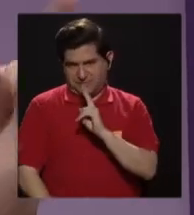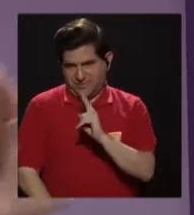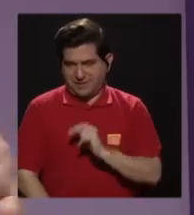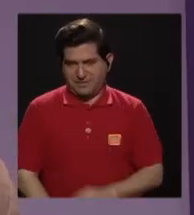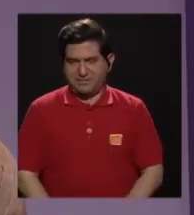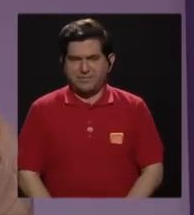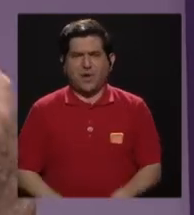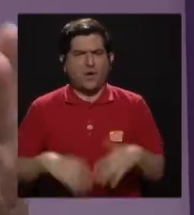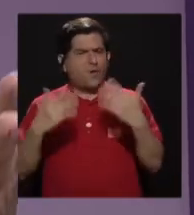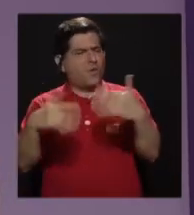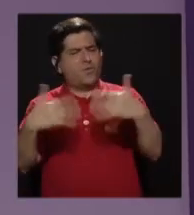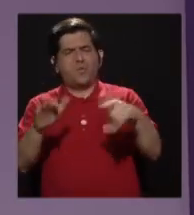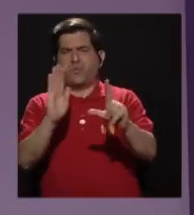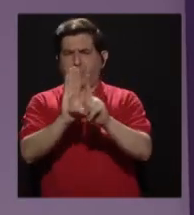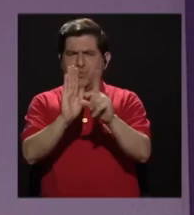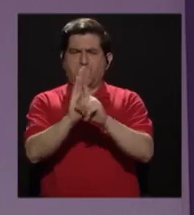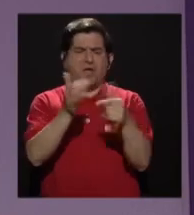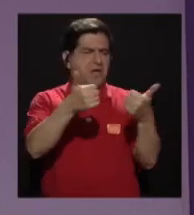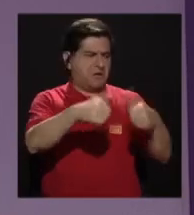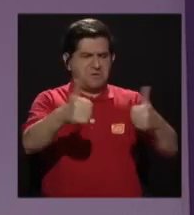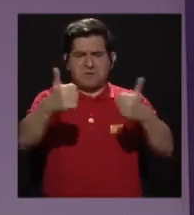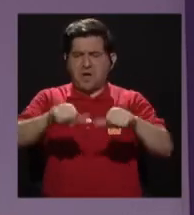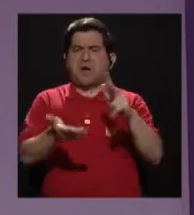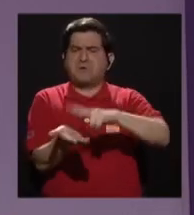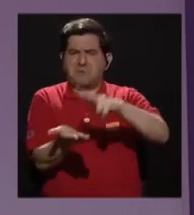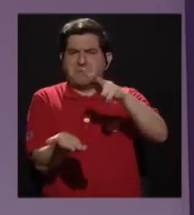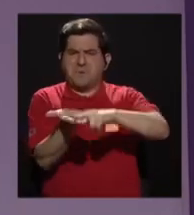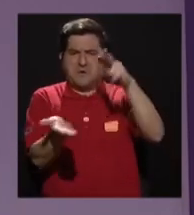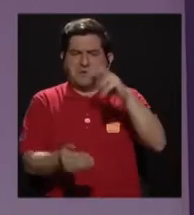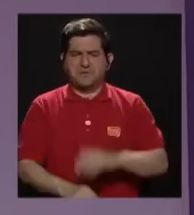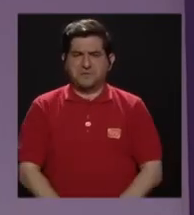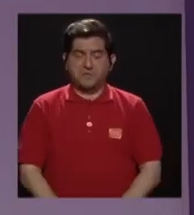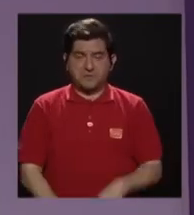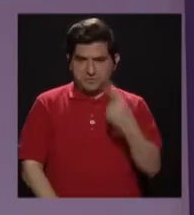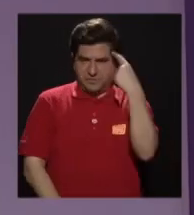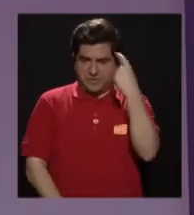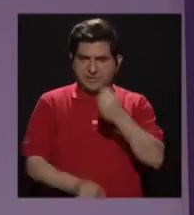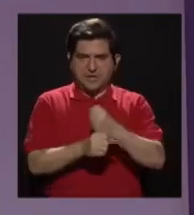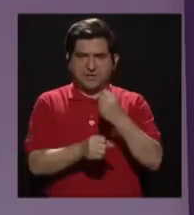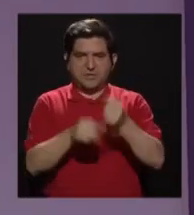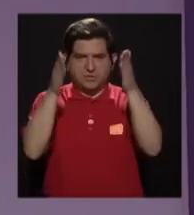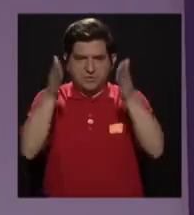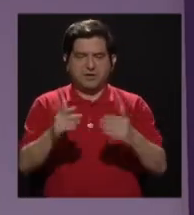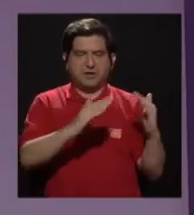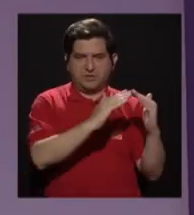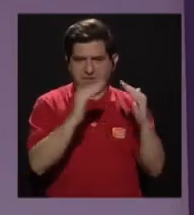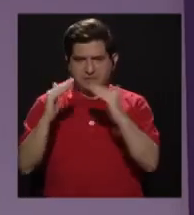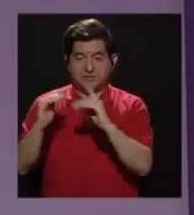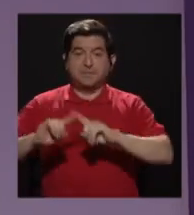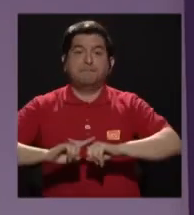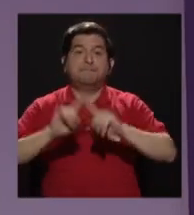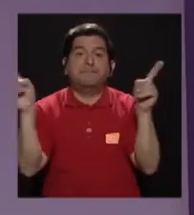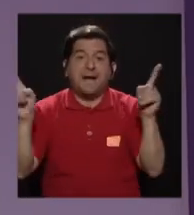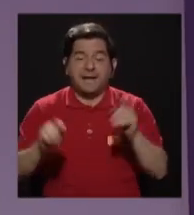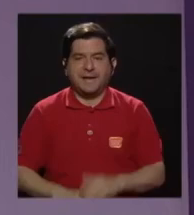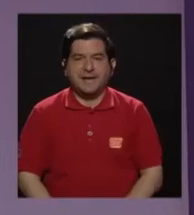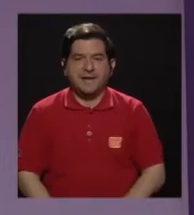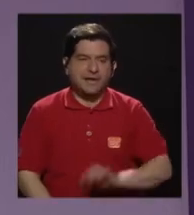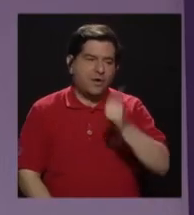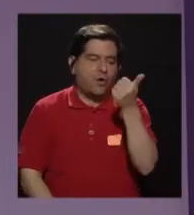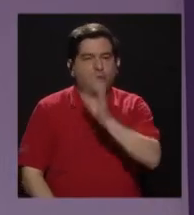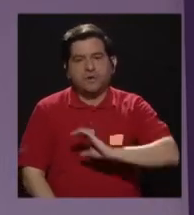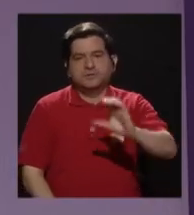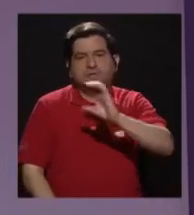Hay mucha legislación, hay muchos convenios aprobados para las trabajadoras domésticas, pero nos encontramos con la otra cara